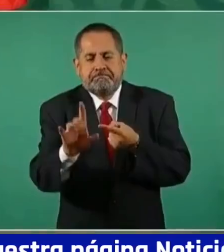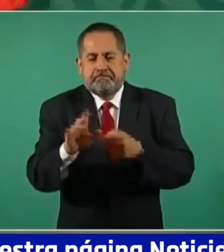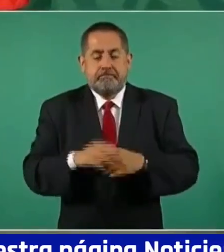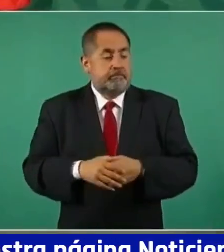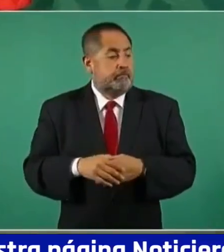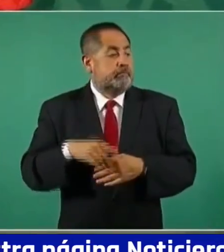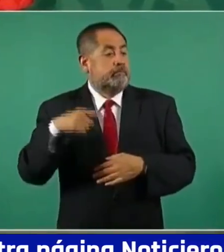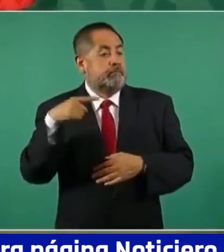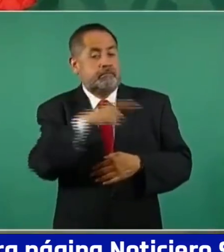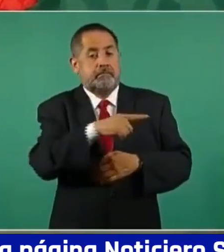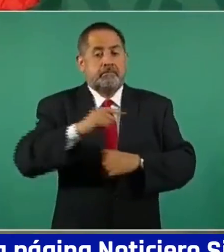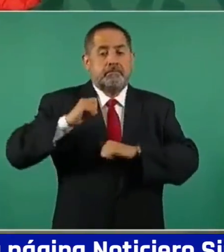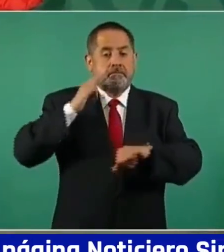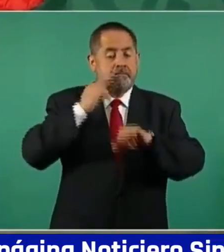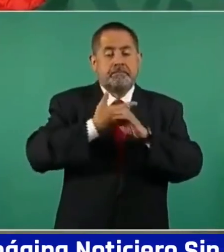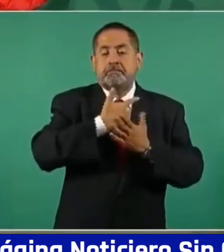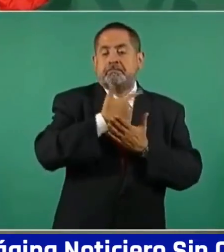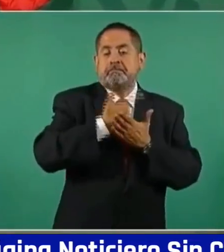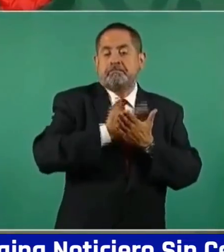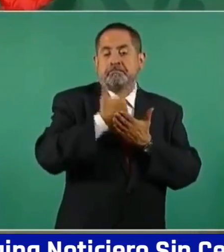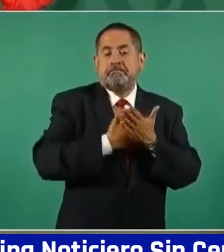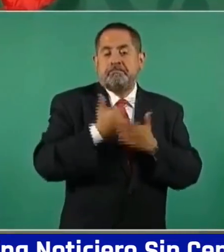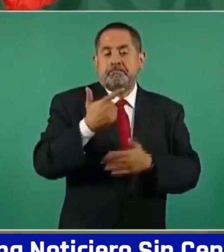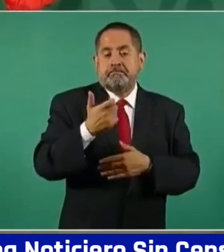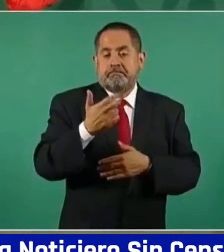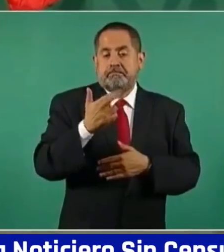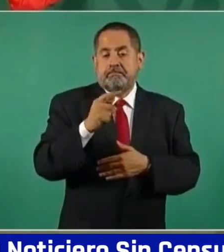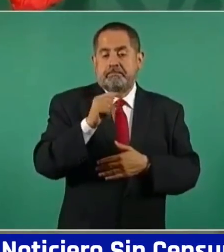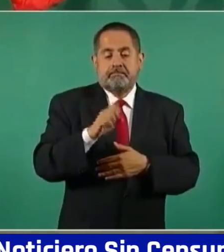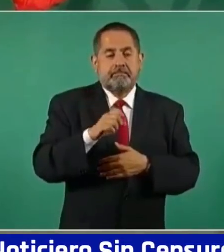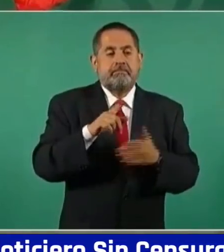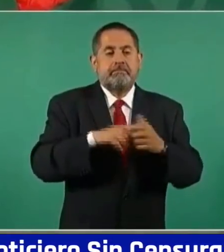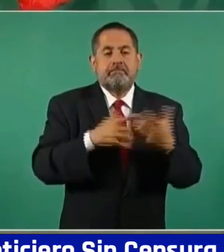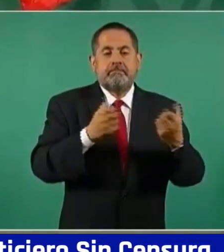¿Quién era gerente del ALA